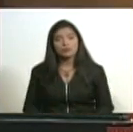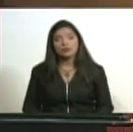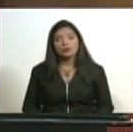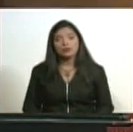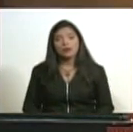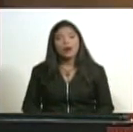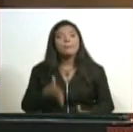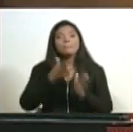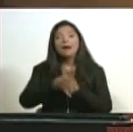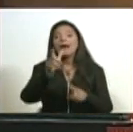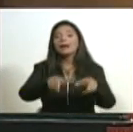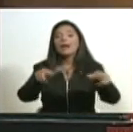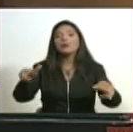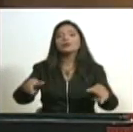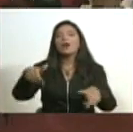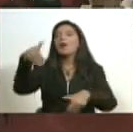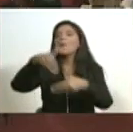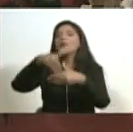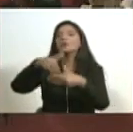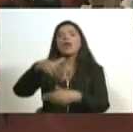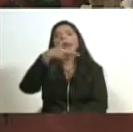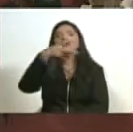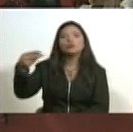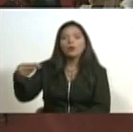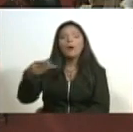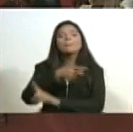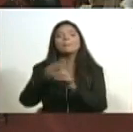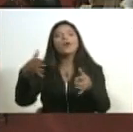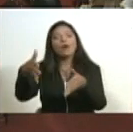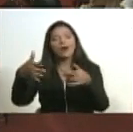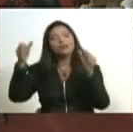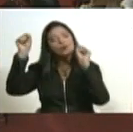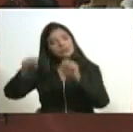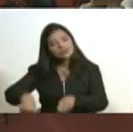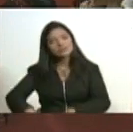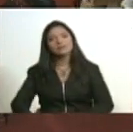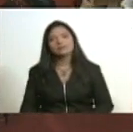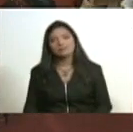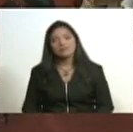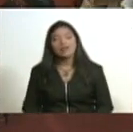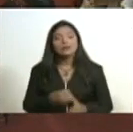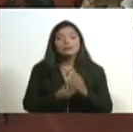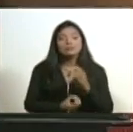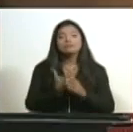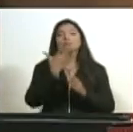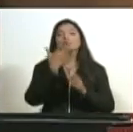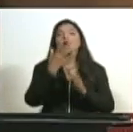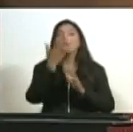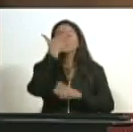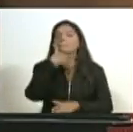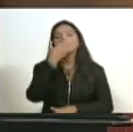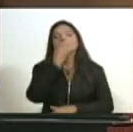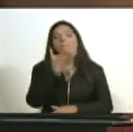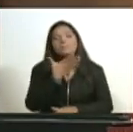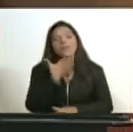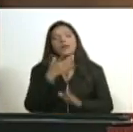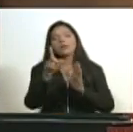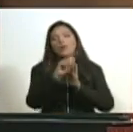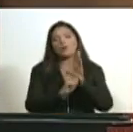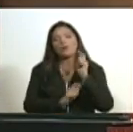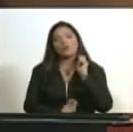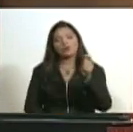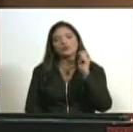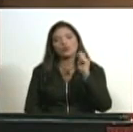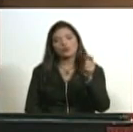para que la gente votara por el no. Y ganó el sí. Y nació la bella primogénita, la